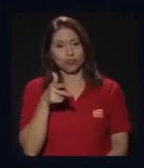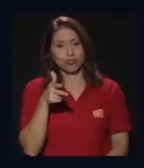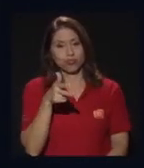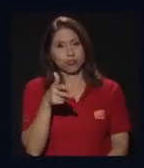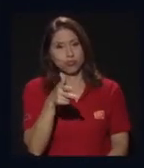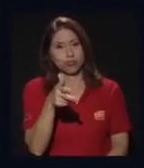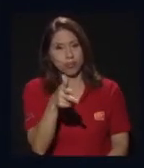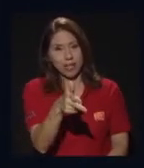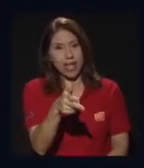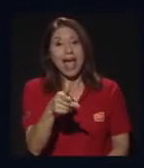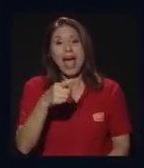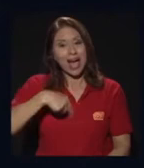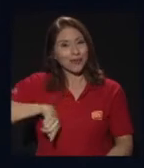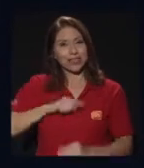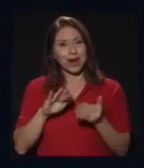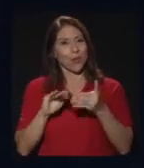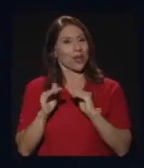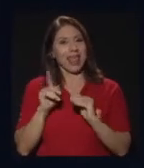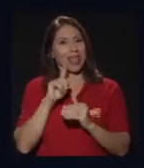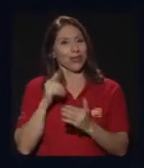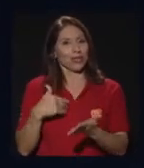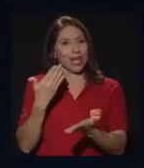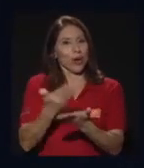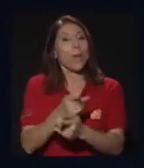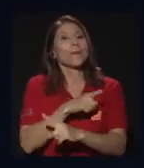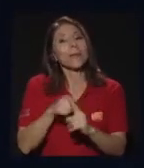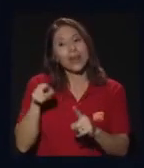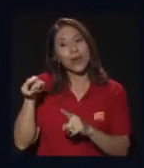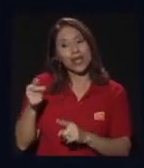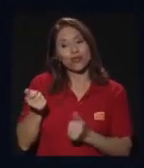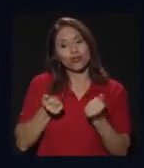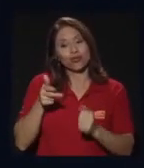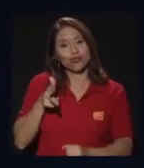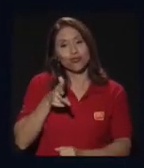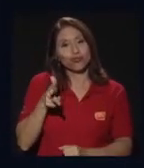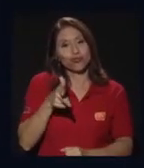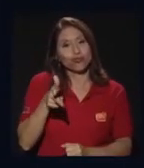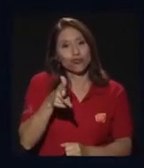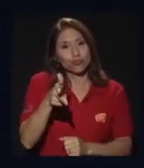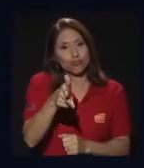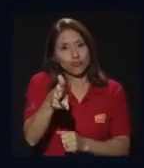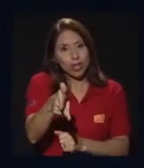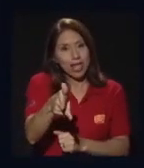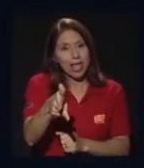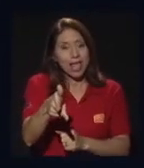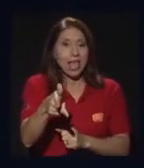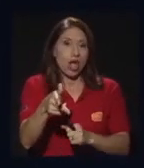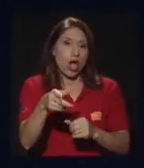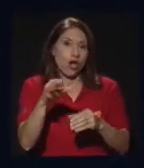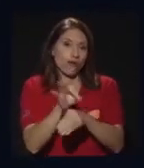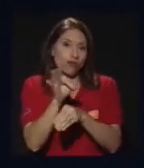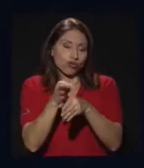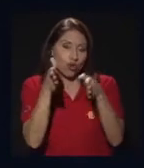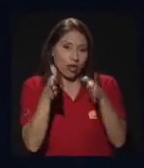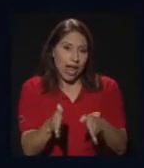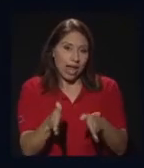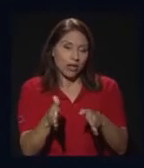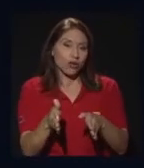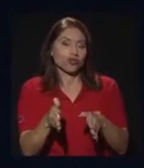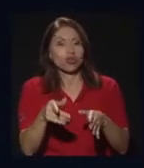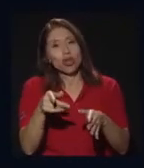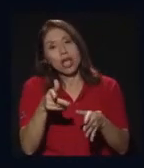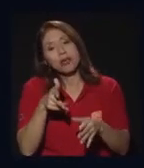sí es Migración que llega con funcionarios y brinda ya sea información sobre los pasos a seguir